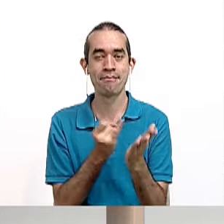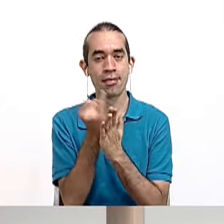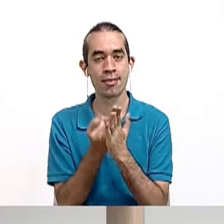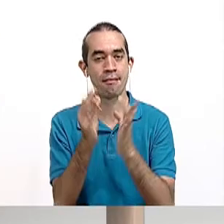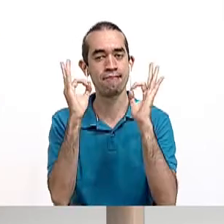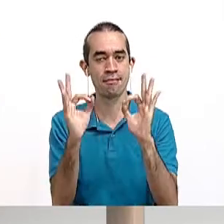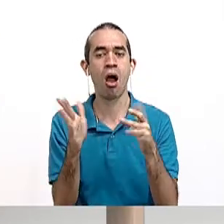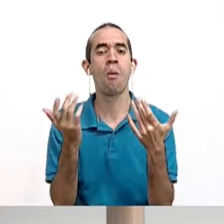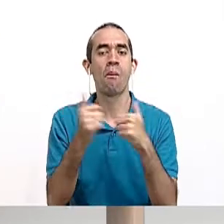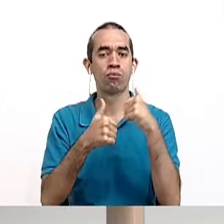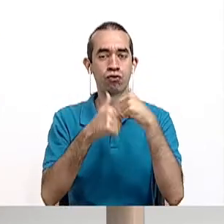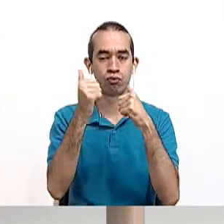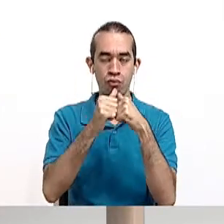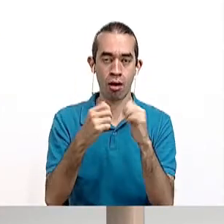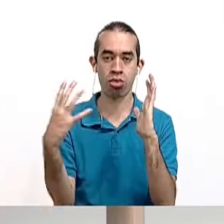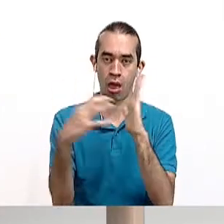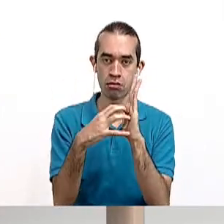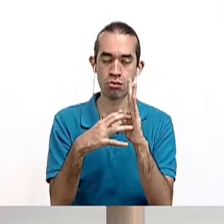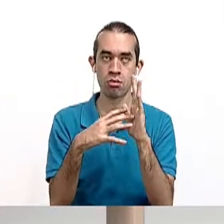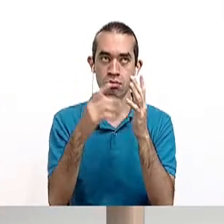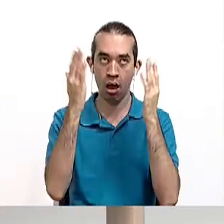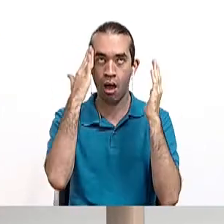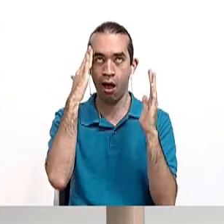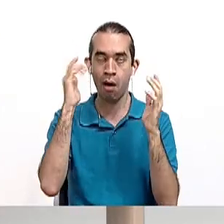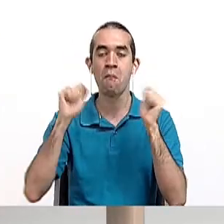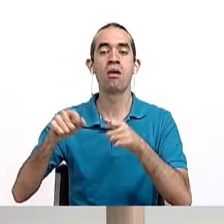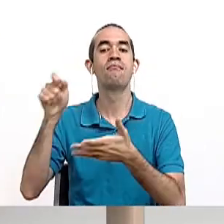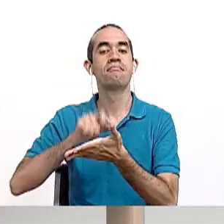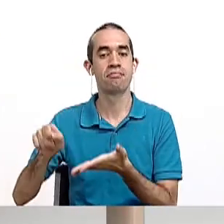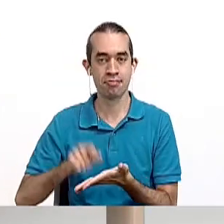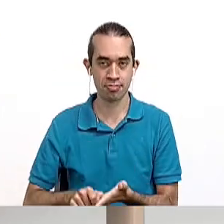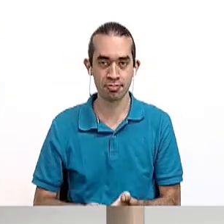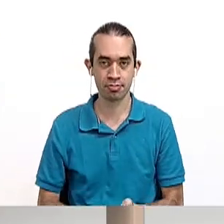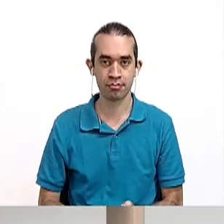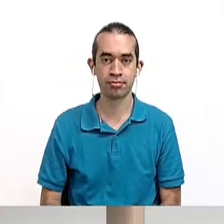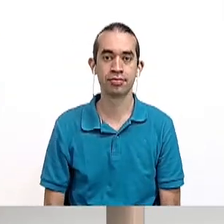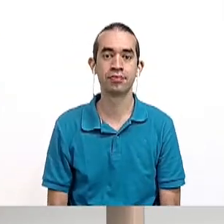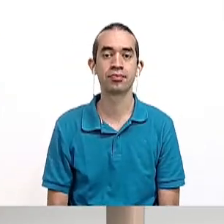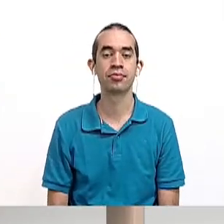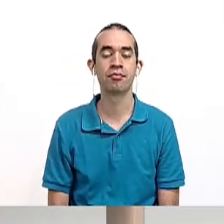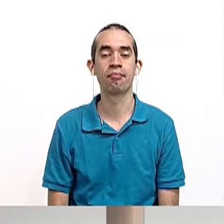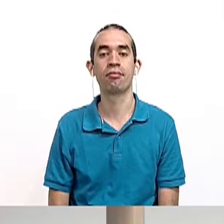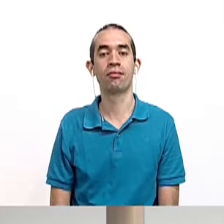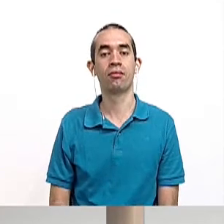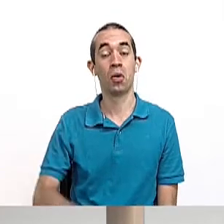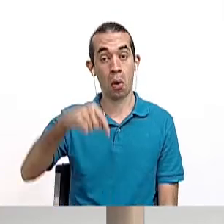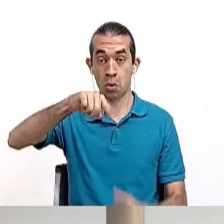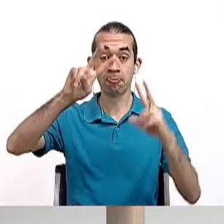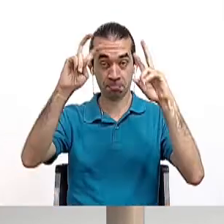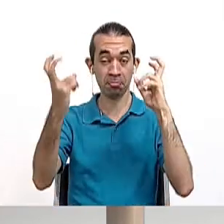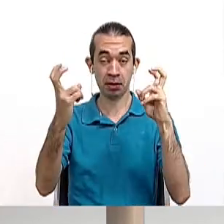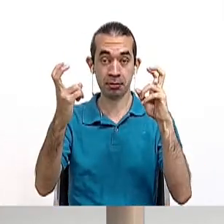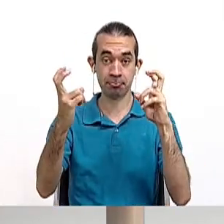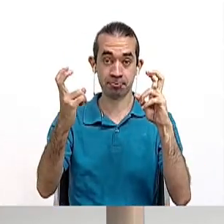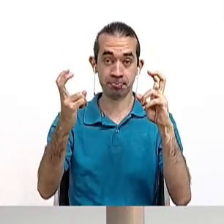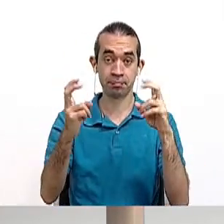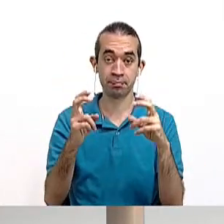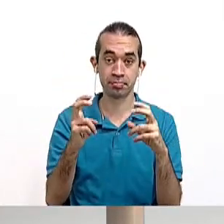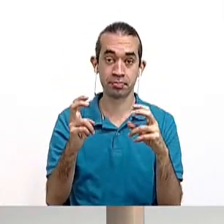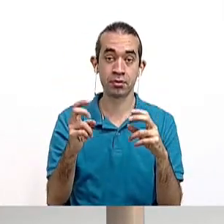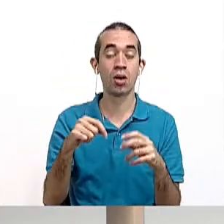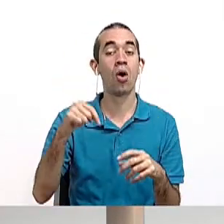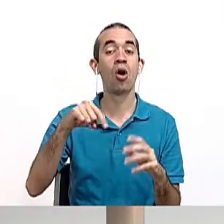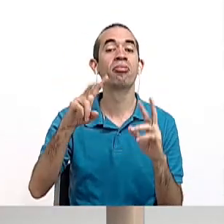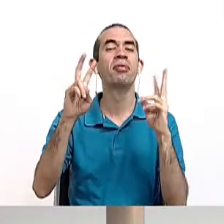se estructura ese texto para poder escribirlo. Aquí vamos a ver ese tema. Vamos a hablar sobre